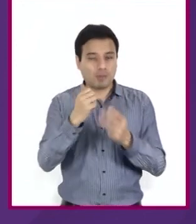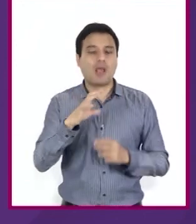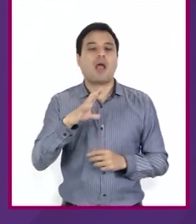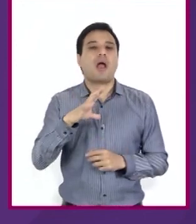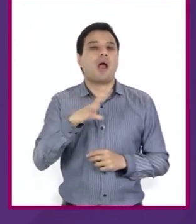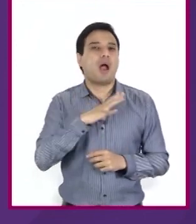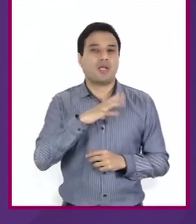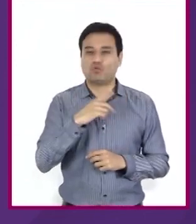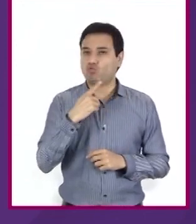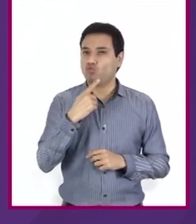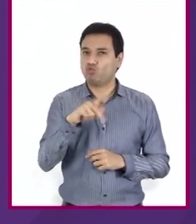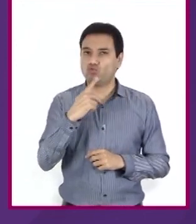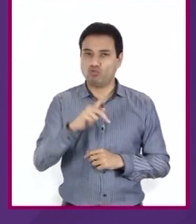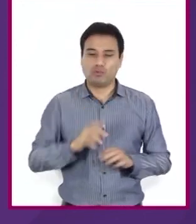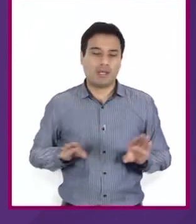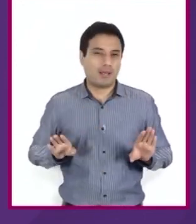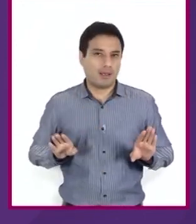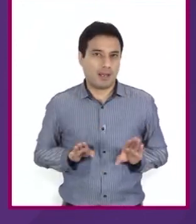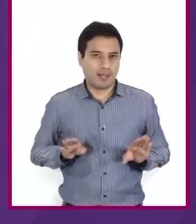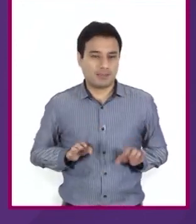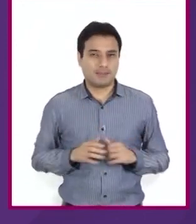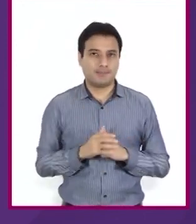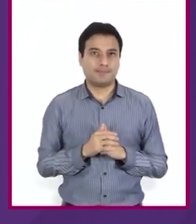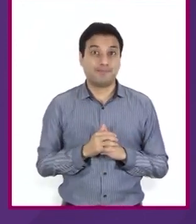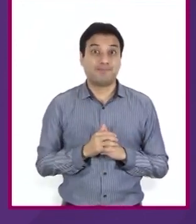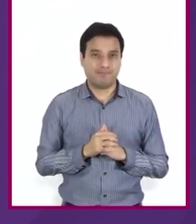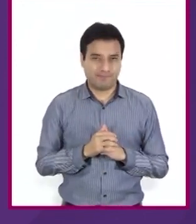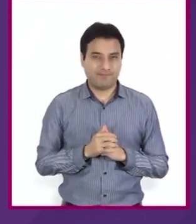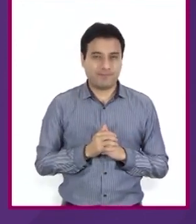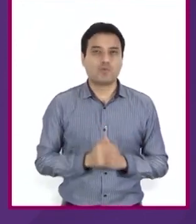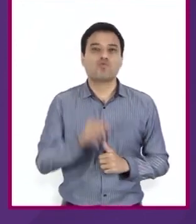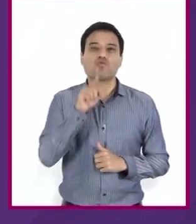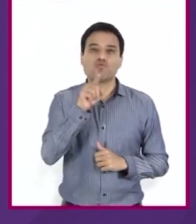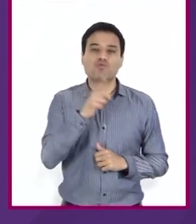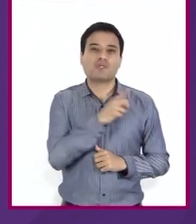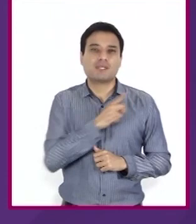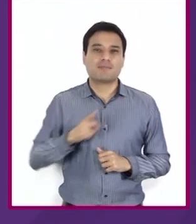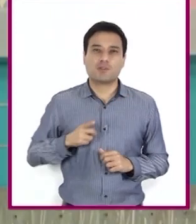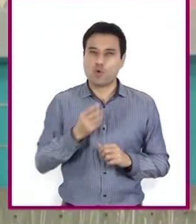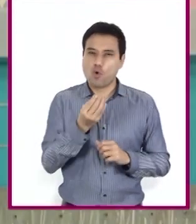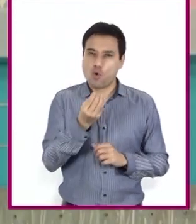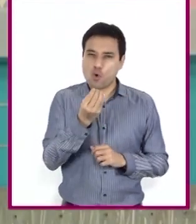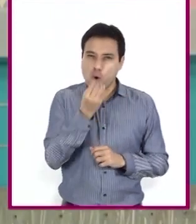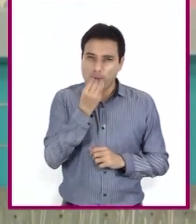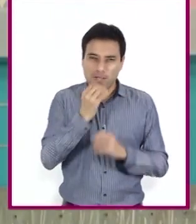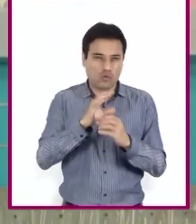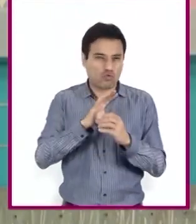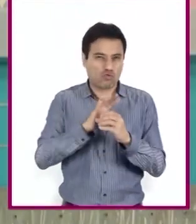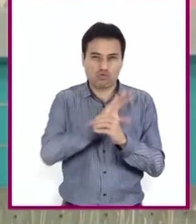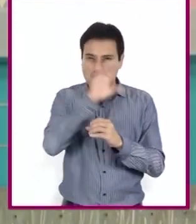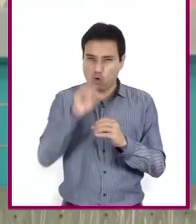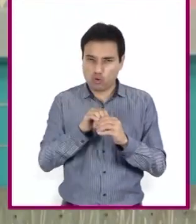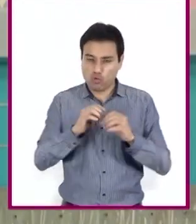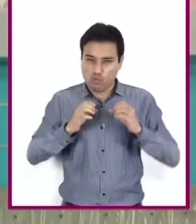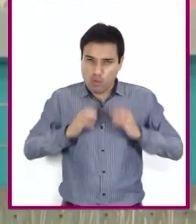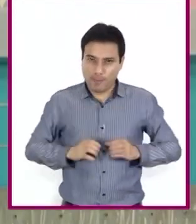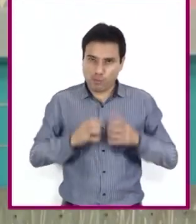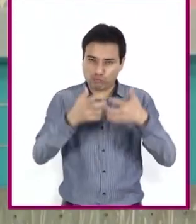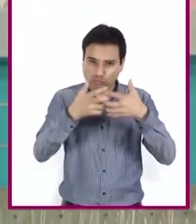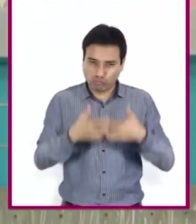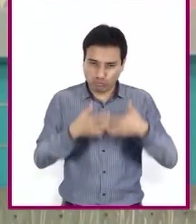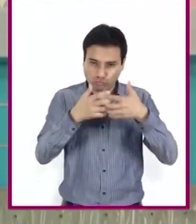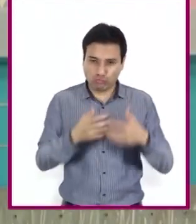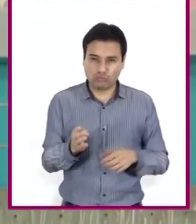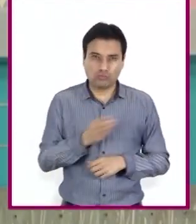funciones específicas. Para asegurar que consumamos todos ellos y que las funciones del cuerpo se realicen